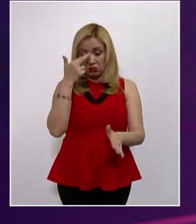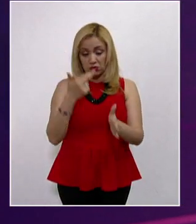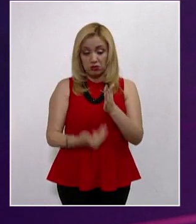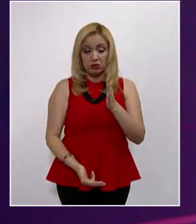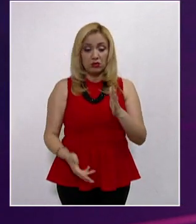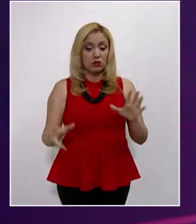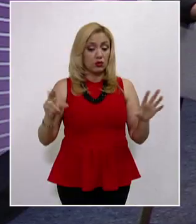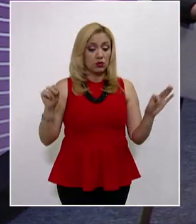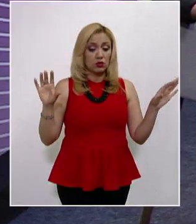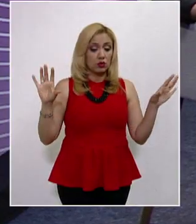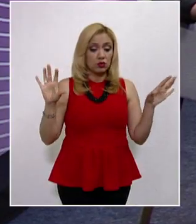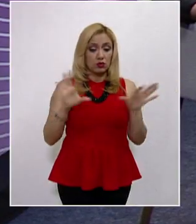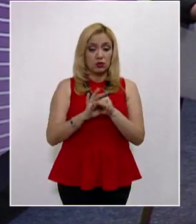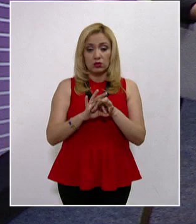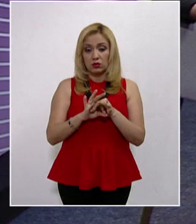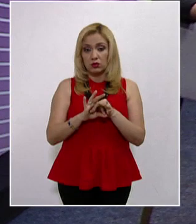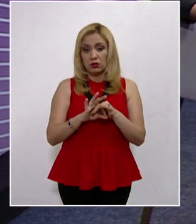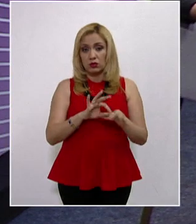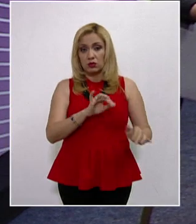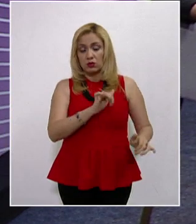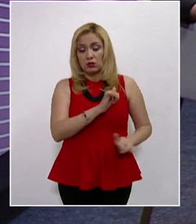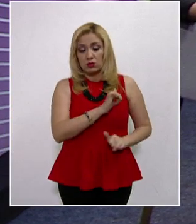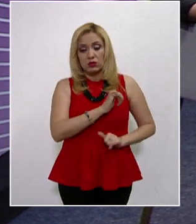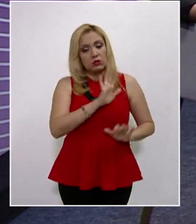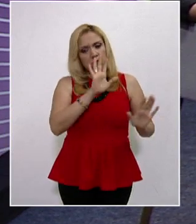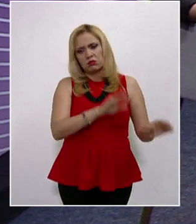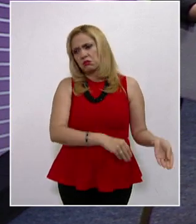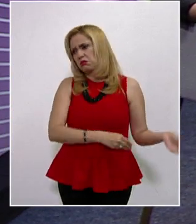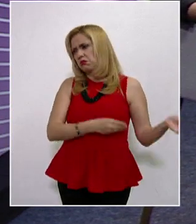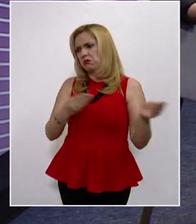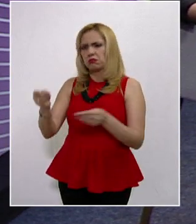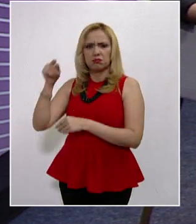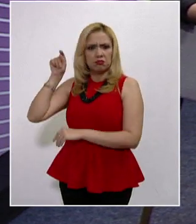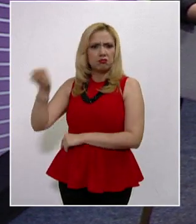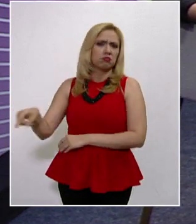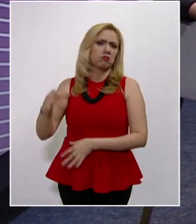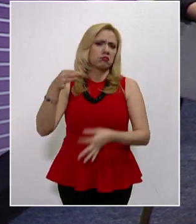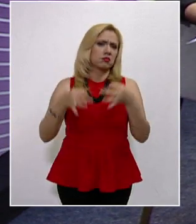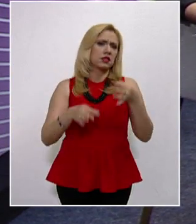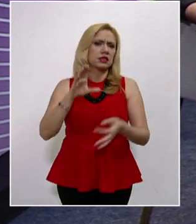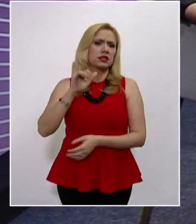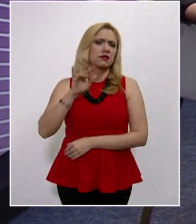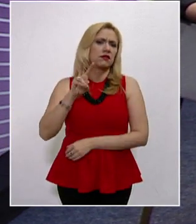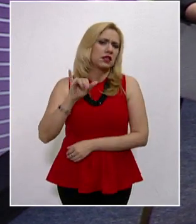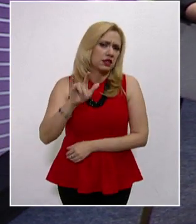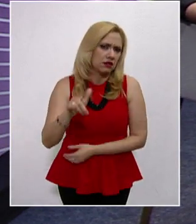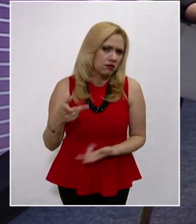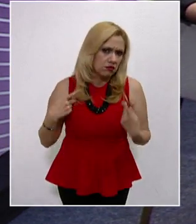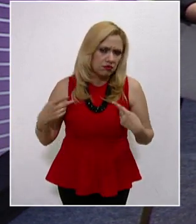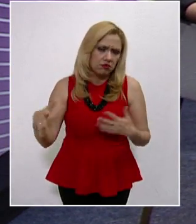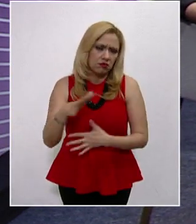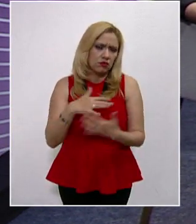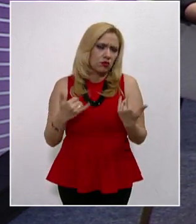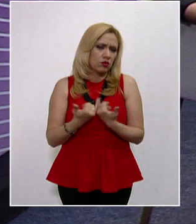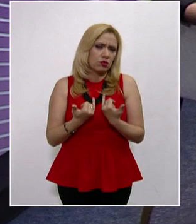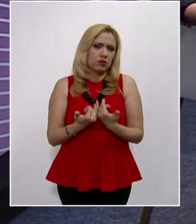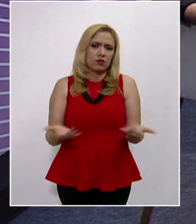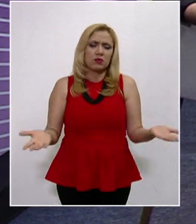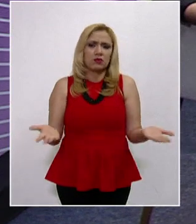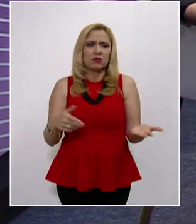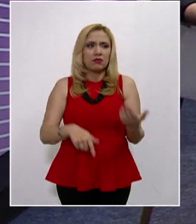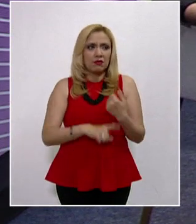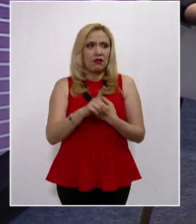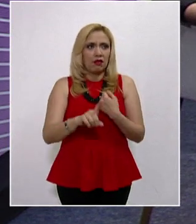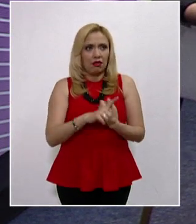tienen relación estrecha con la disciplina castrense, pues tendrían que verse y desahogarse en el fuero civil. Y entonces ya no tendríamos todos